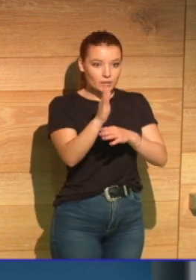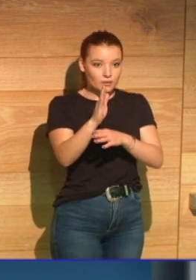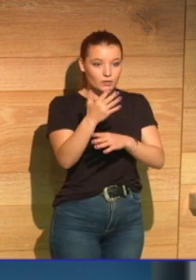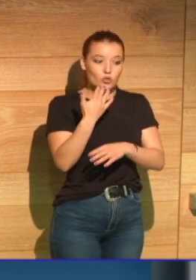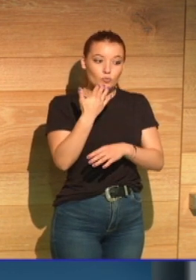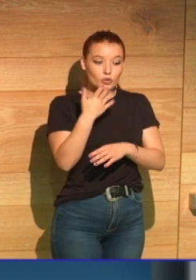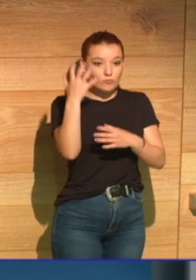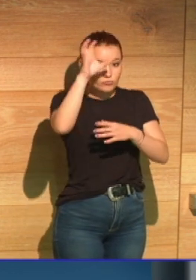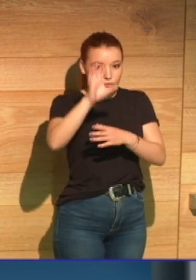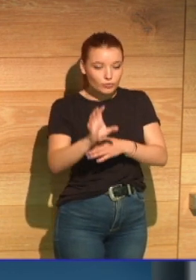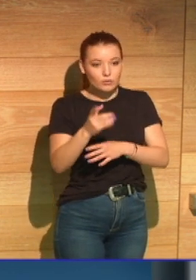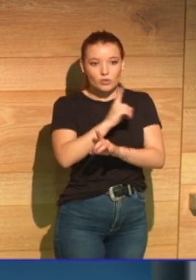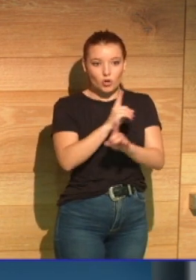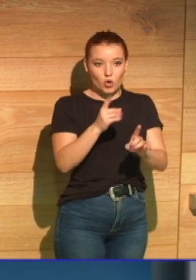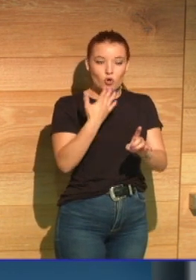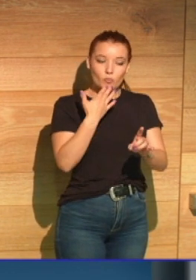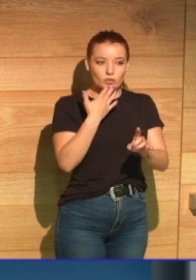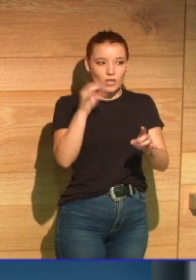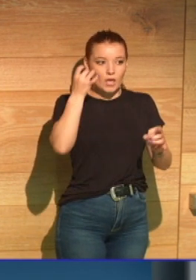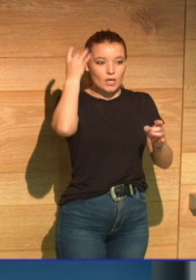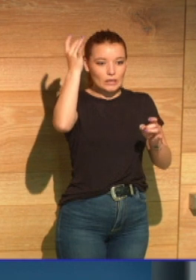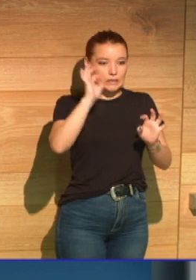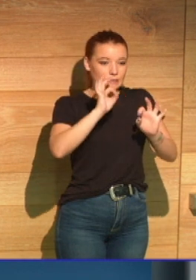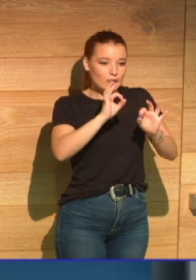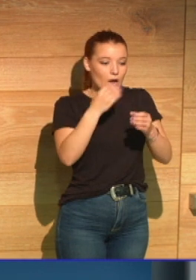un ejercicio curatorial mucho más elaborado